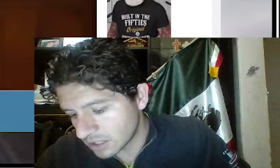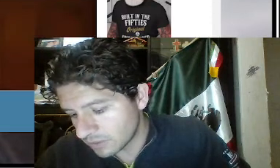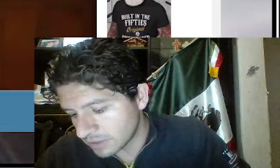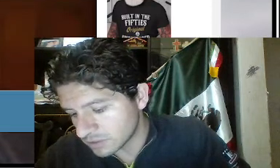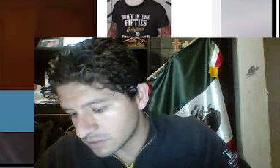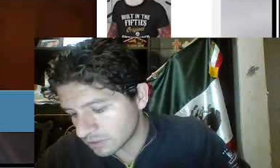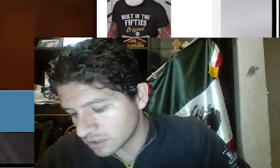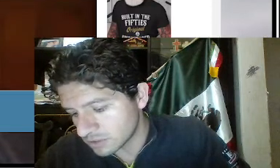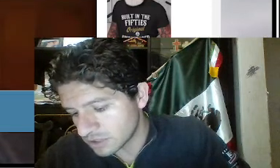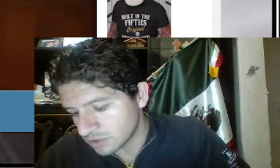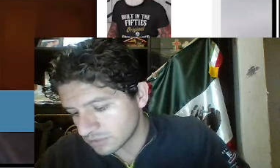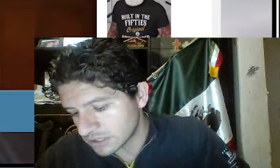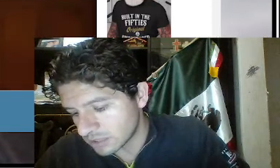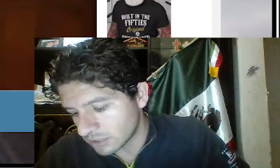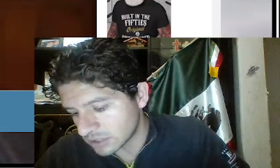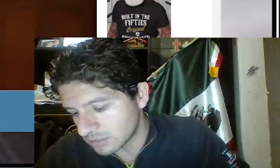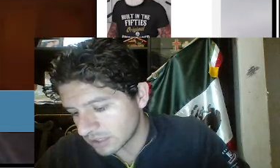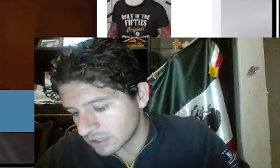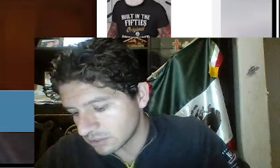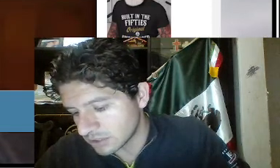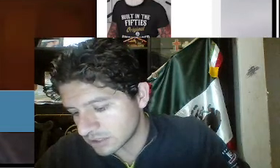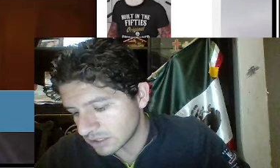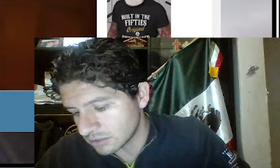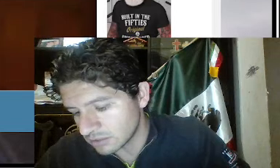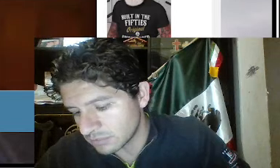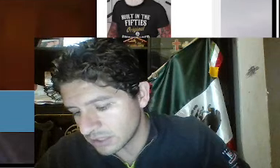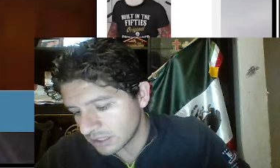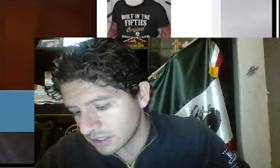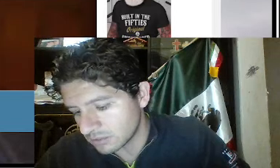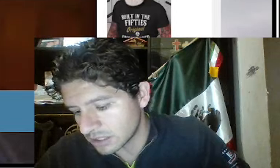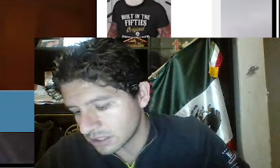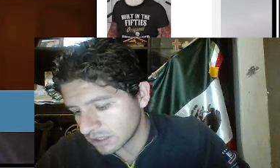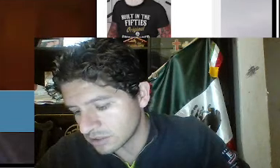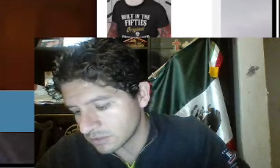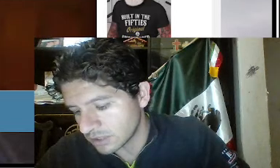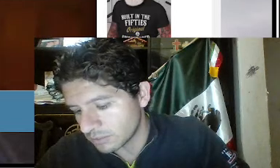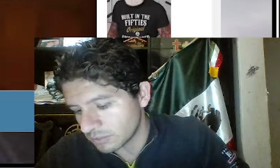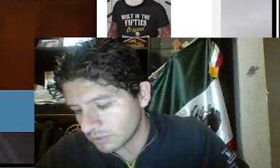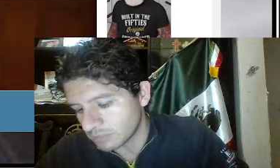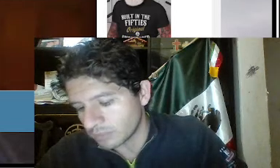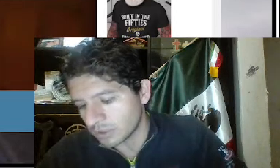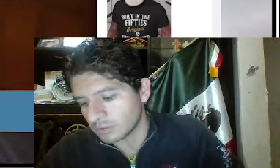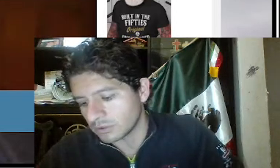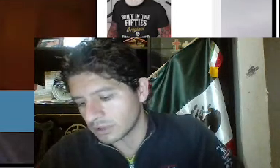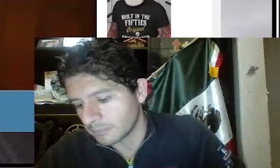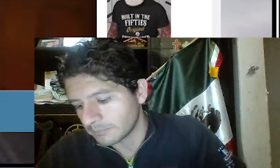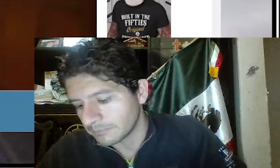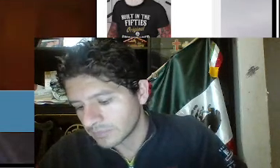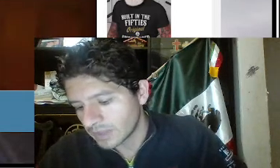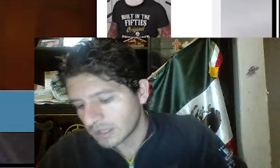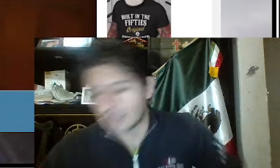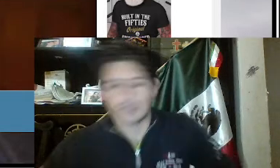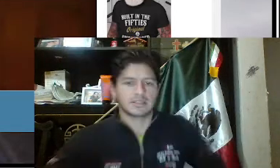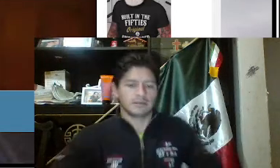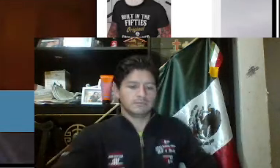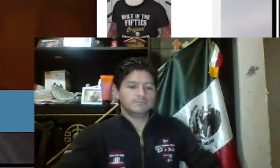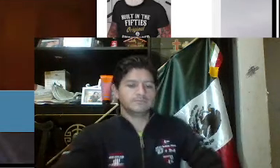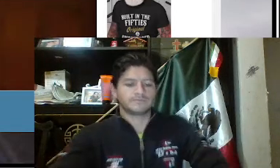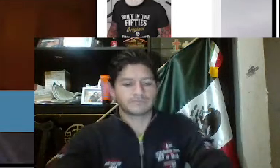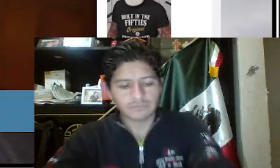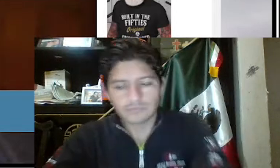una alfabeta solo haciendo circos, basta revocación de mandato, inútil Miki, cuídate, Dios te bendiga, pueblo te apoya. Ok, ahí